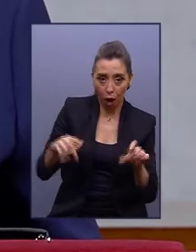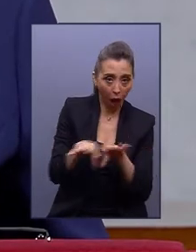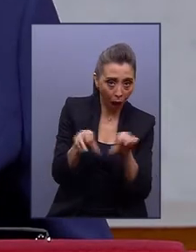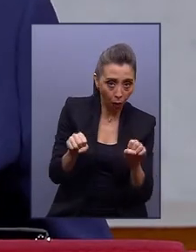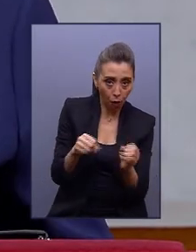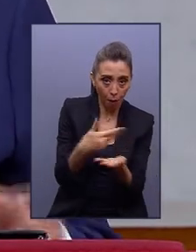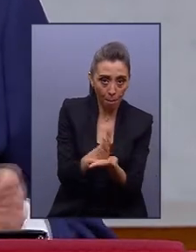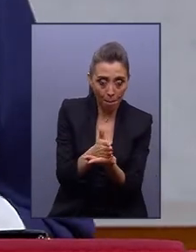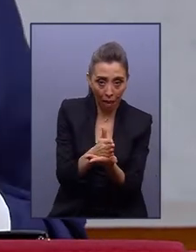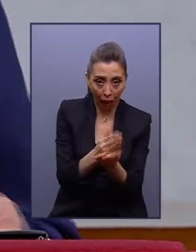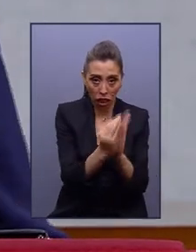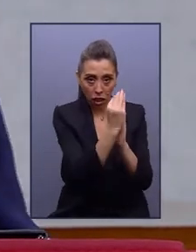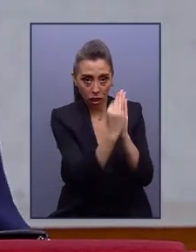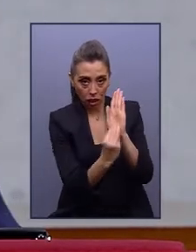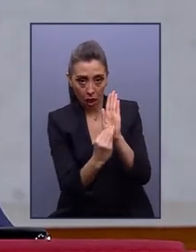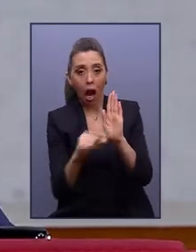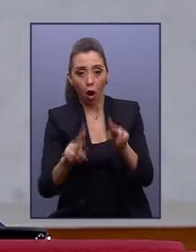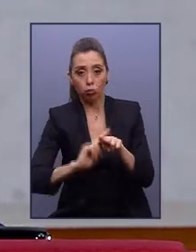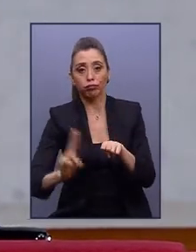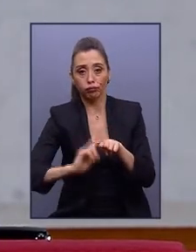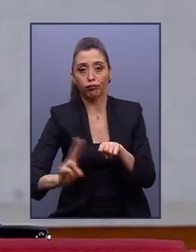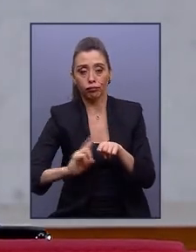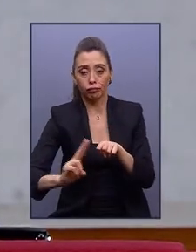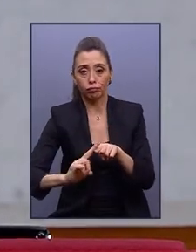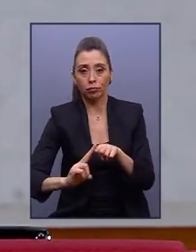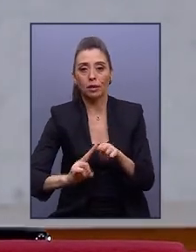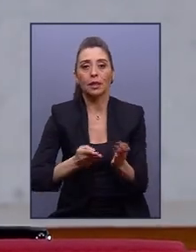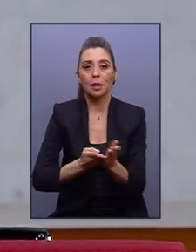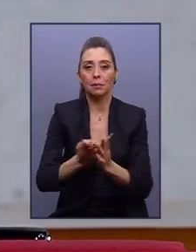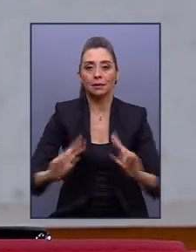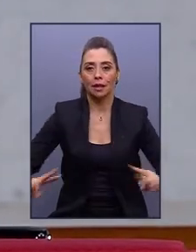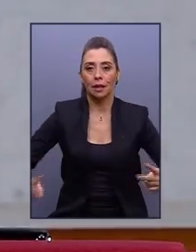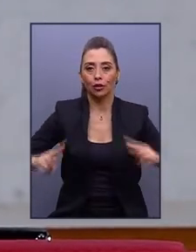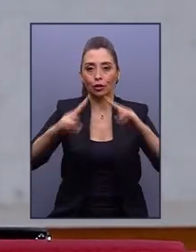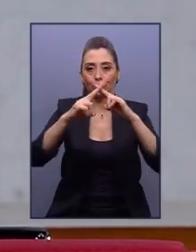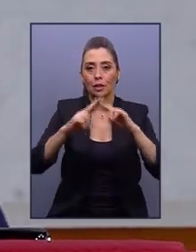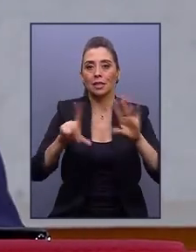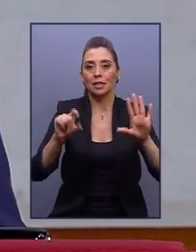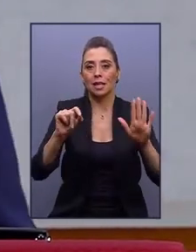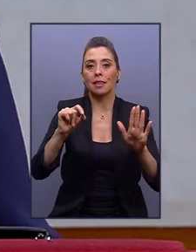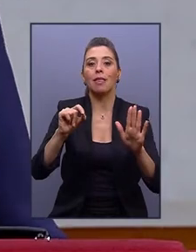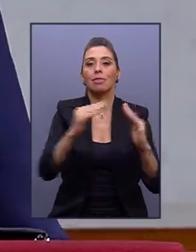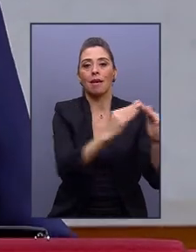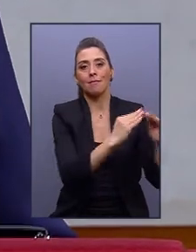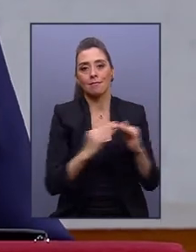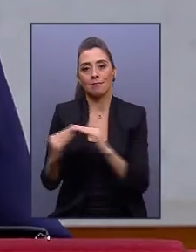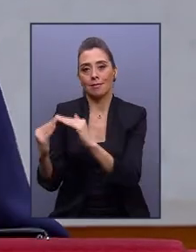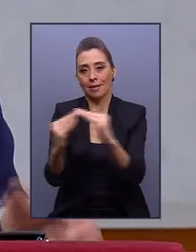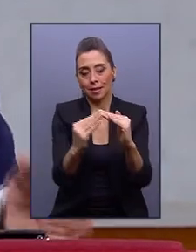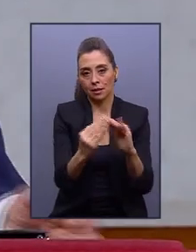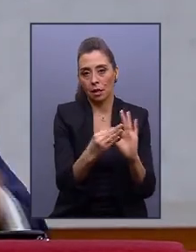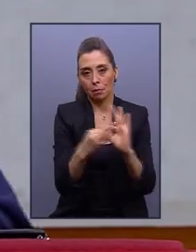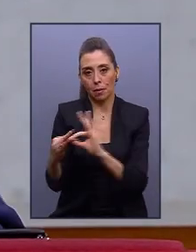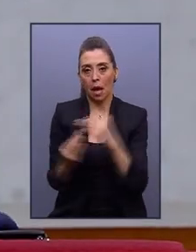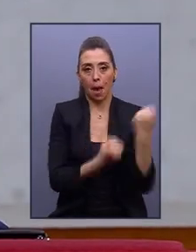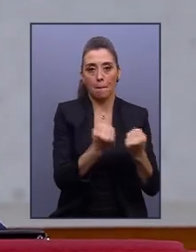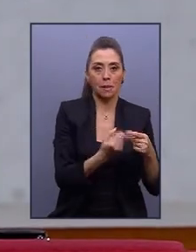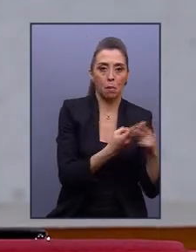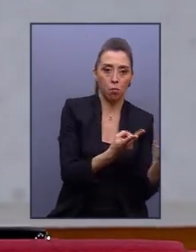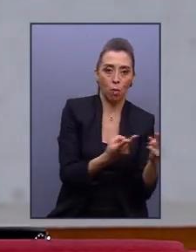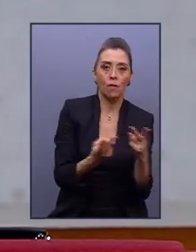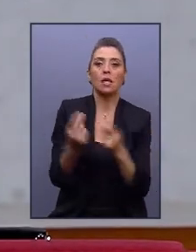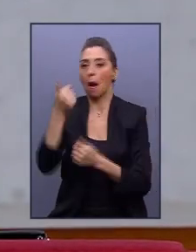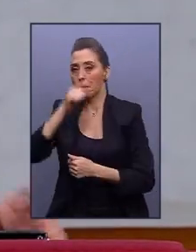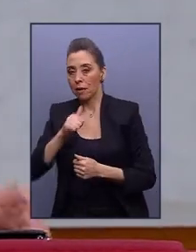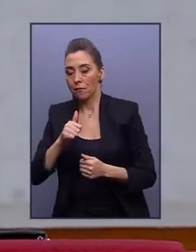un plan director que se encuentra en plena ejecución con el inicio de la construcción de más de 70 viviendas. Y con una alianza público-privada